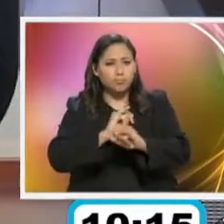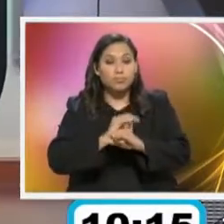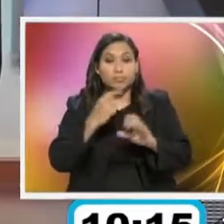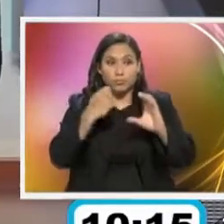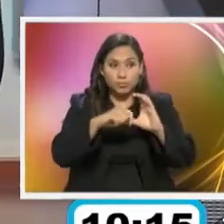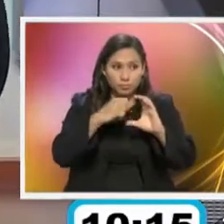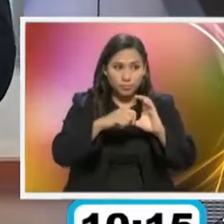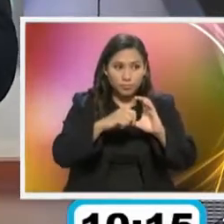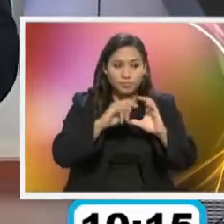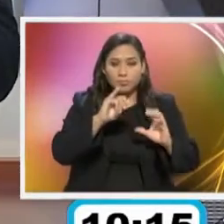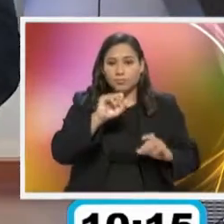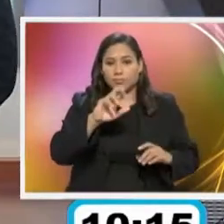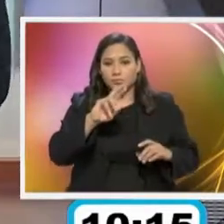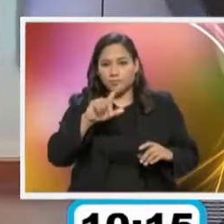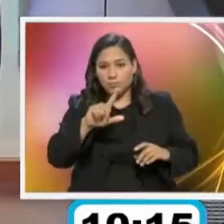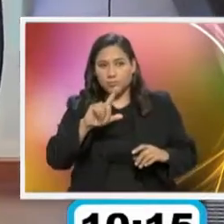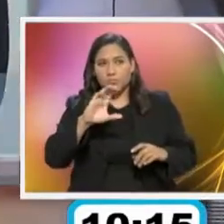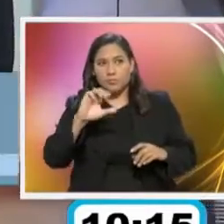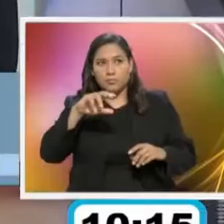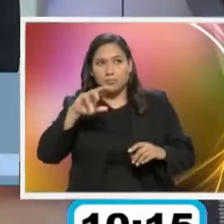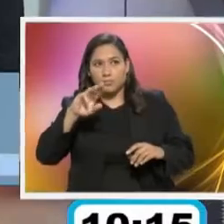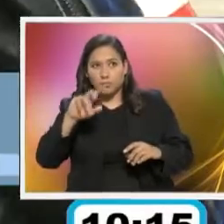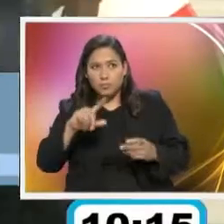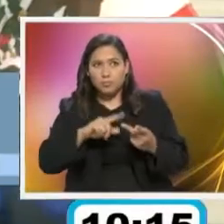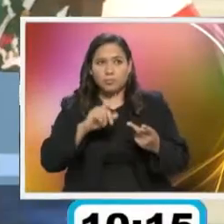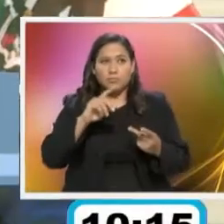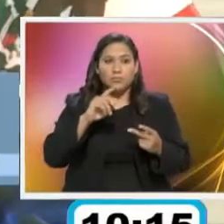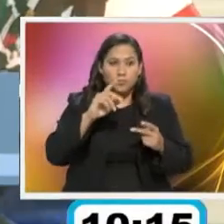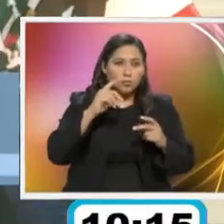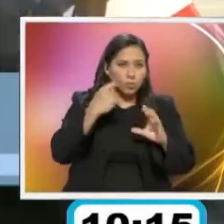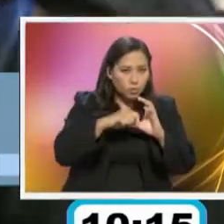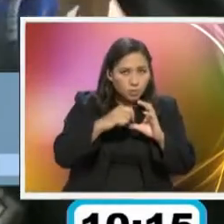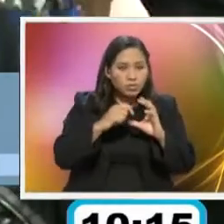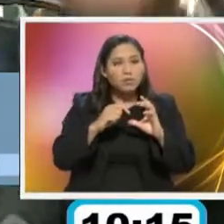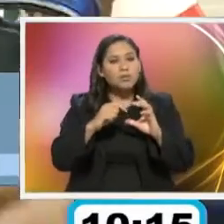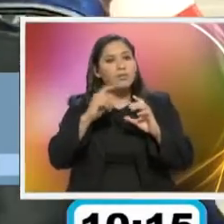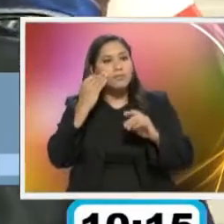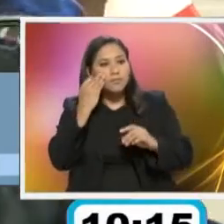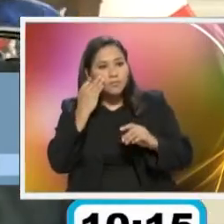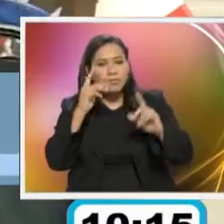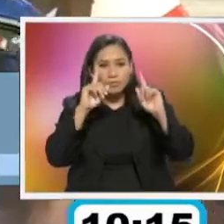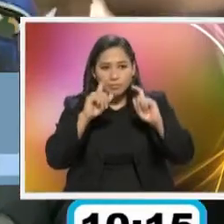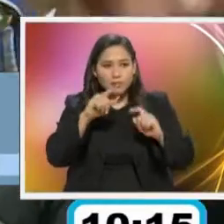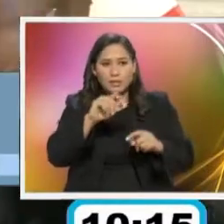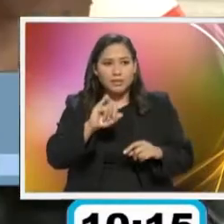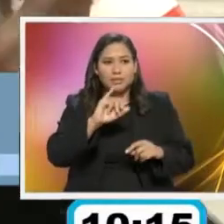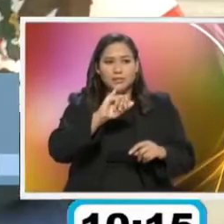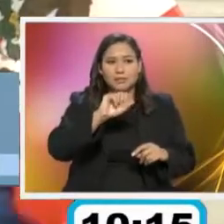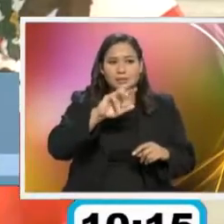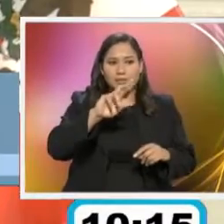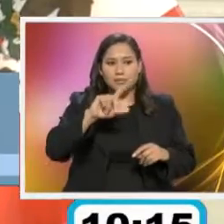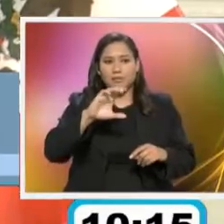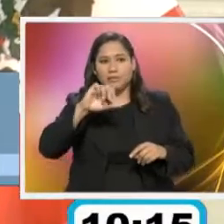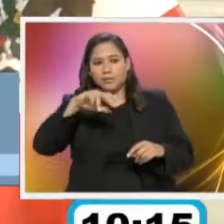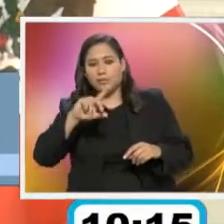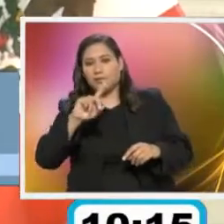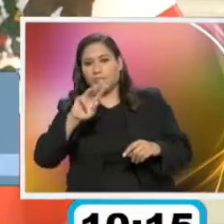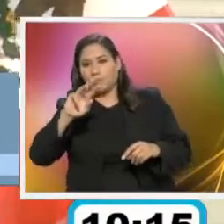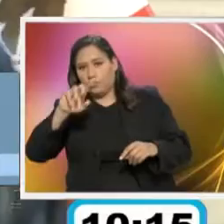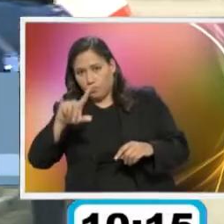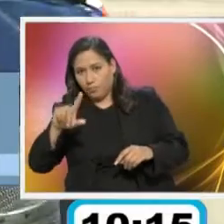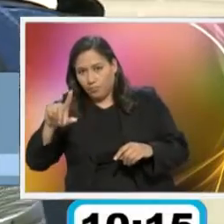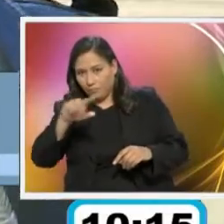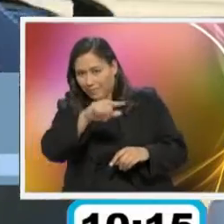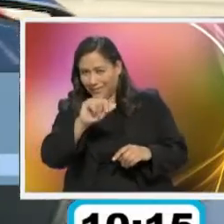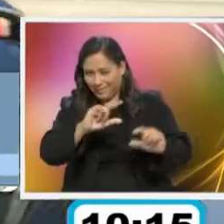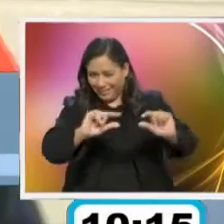Twitter? Israel Candwell en Twitter, en Facebook, en Instagram, en Snapchat, así estoy como Israel Candwell, así me encuentras. Así como usted